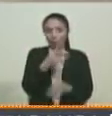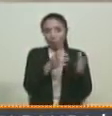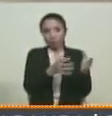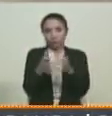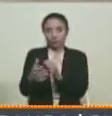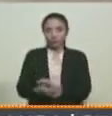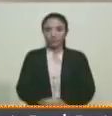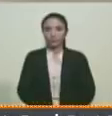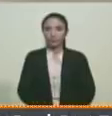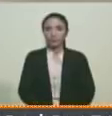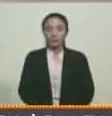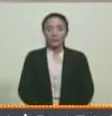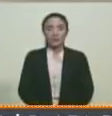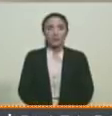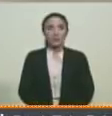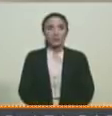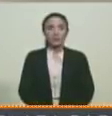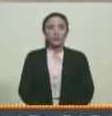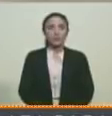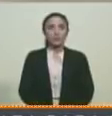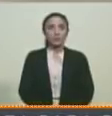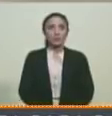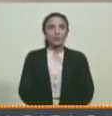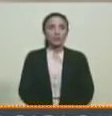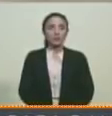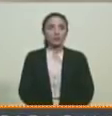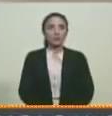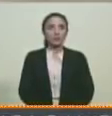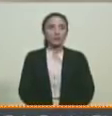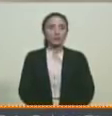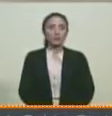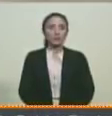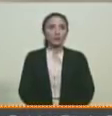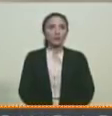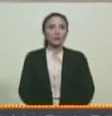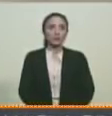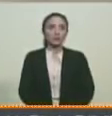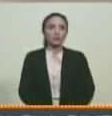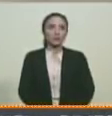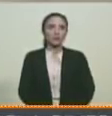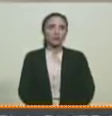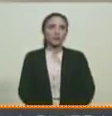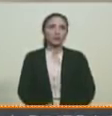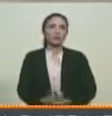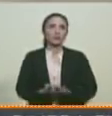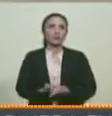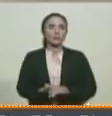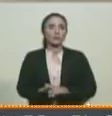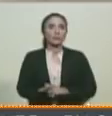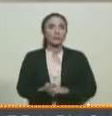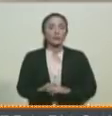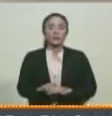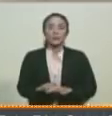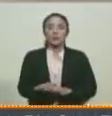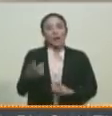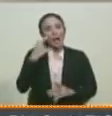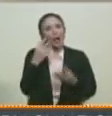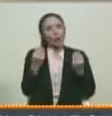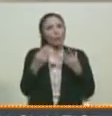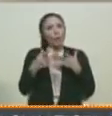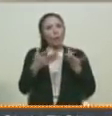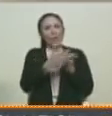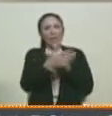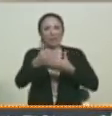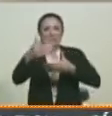No es que estaban jugando carrito, como dicen, tenían fusiles, armas y frentes